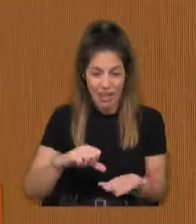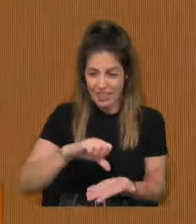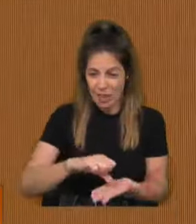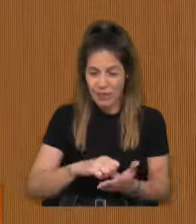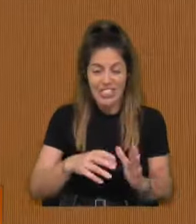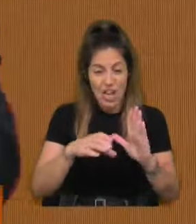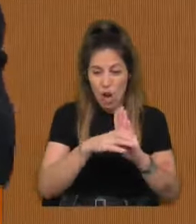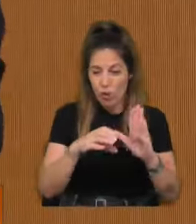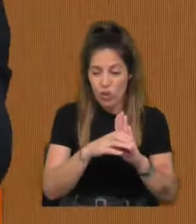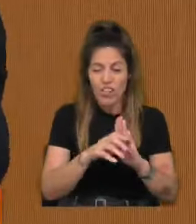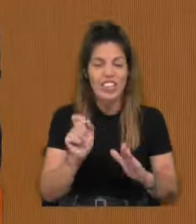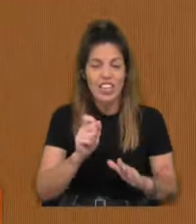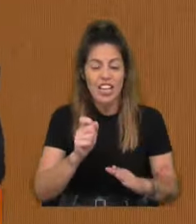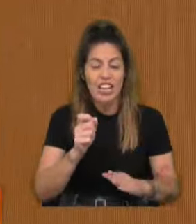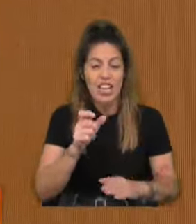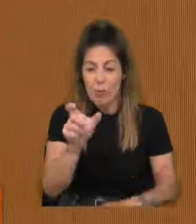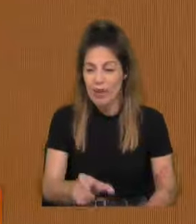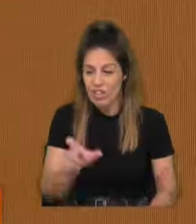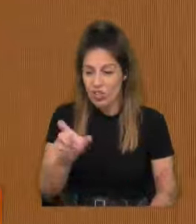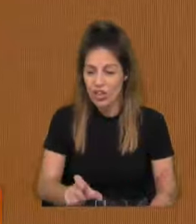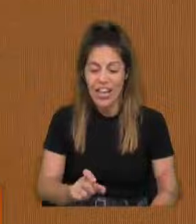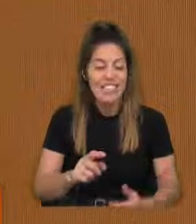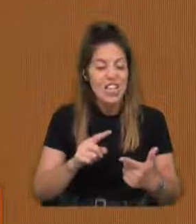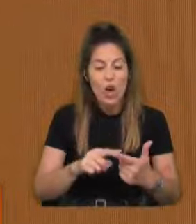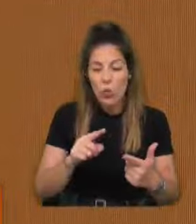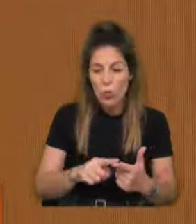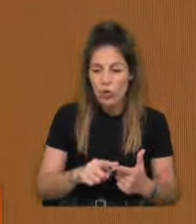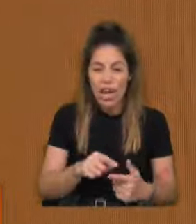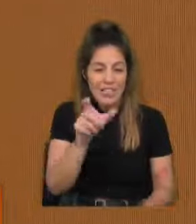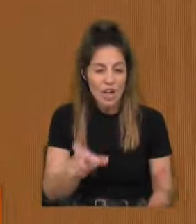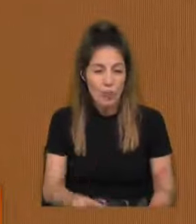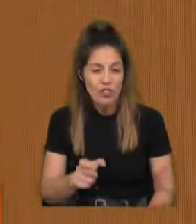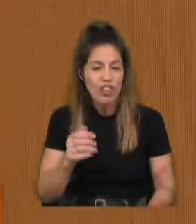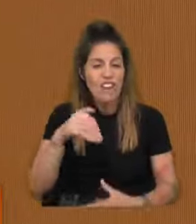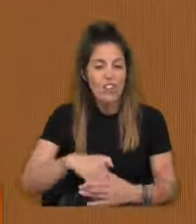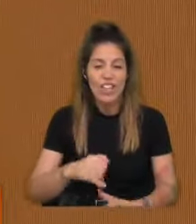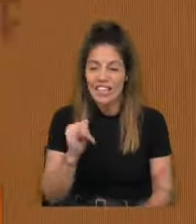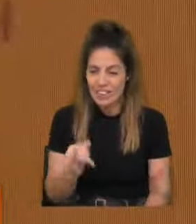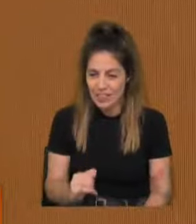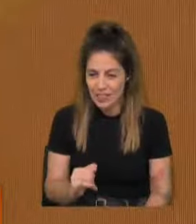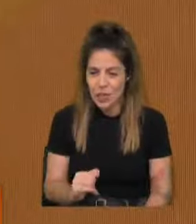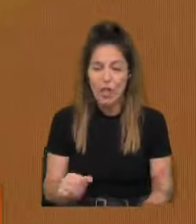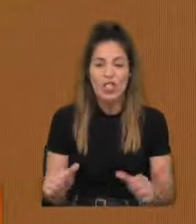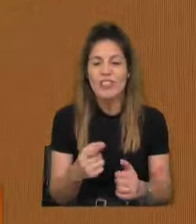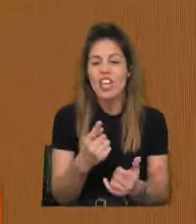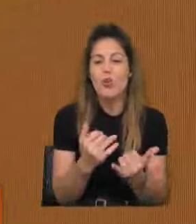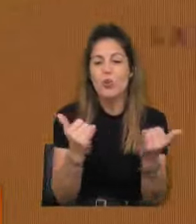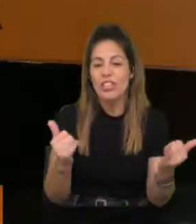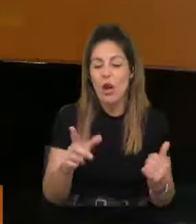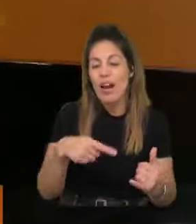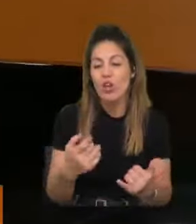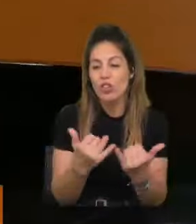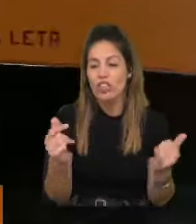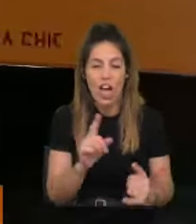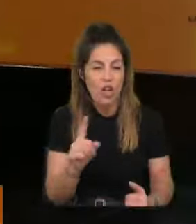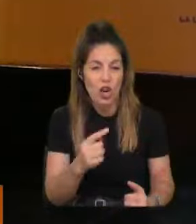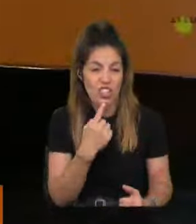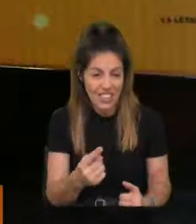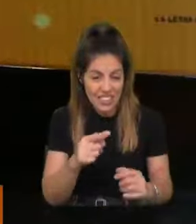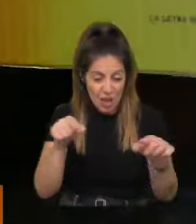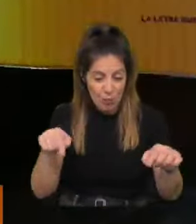la Constitución va a ser la gente primero cosa segunda cosa si la gente vota que sí se va a hacer de un día para el otro no está dicho en la papeleta